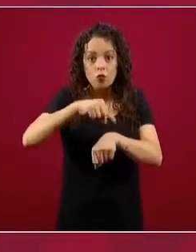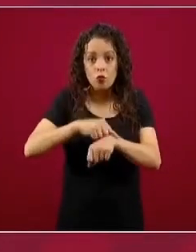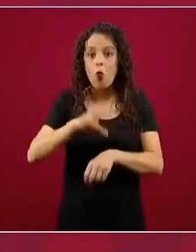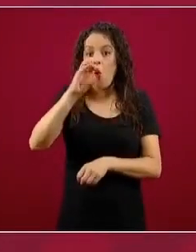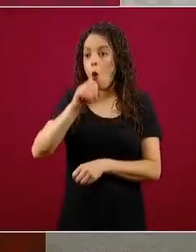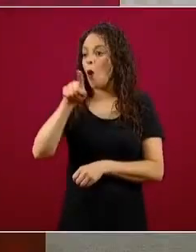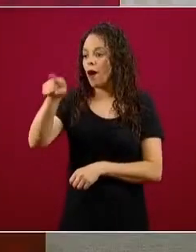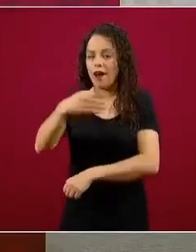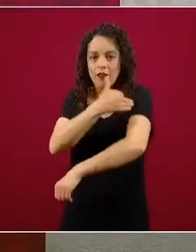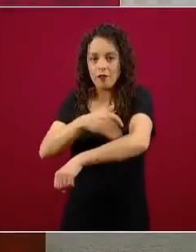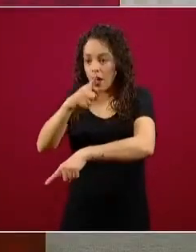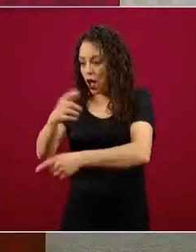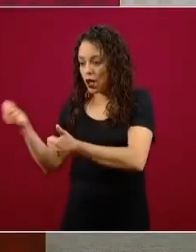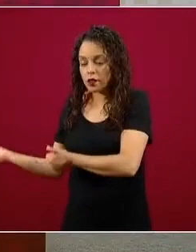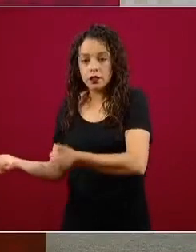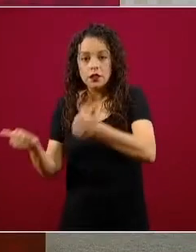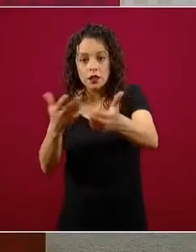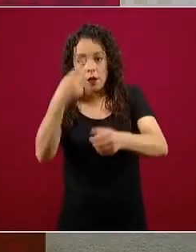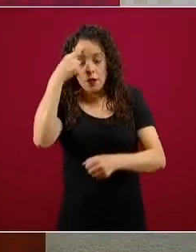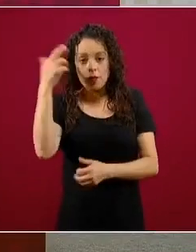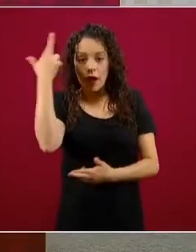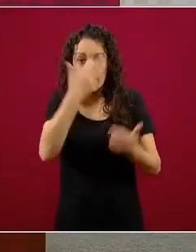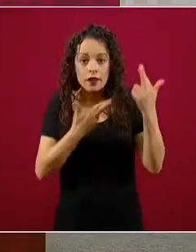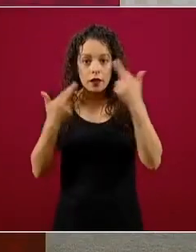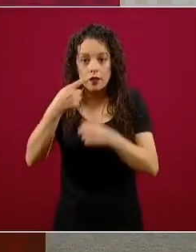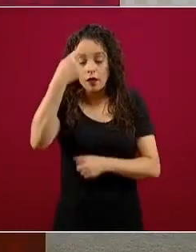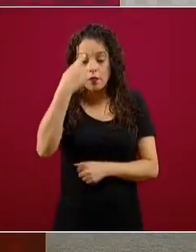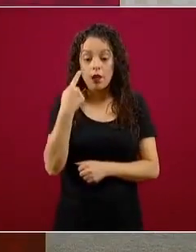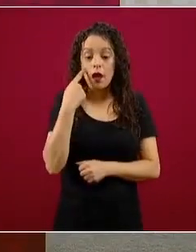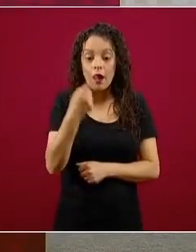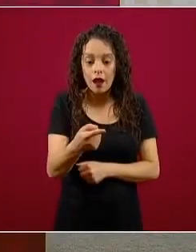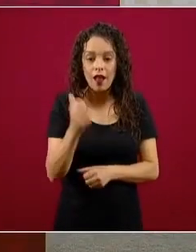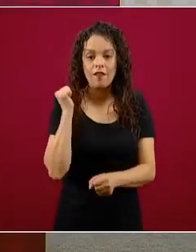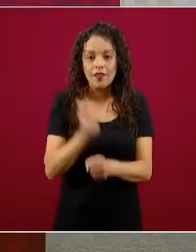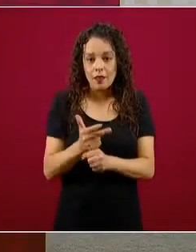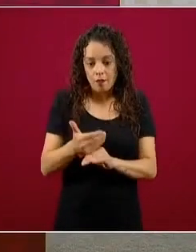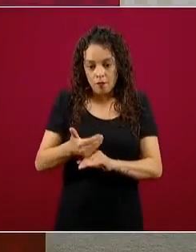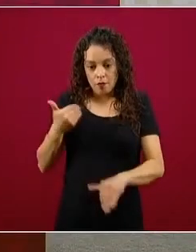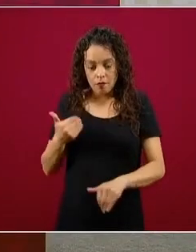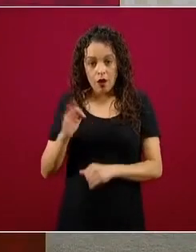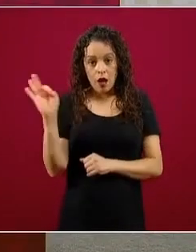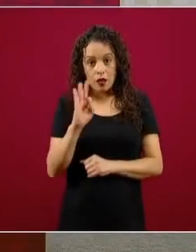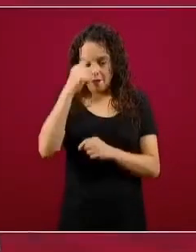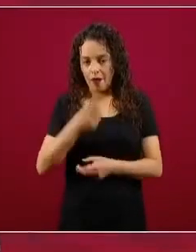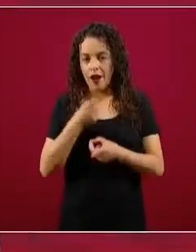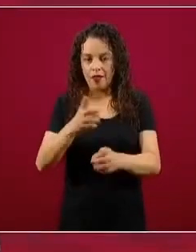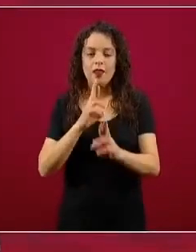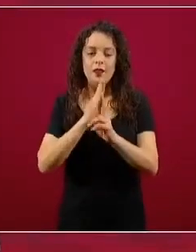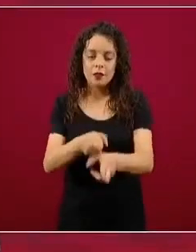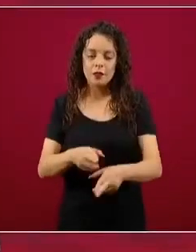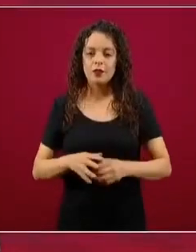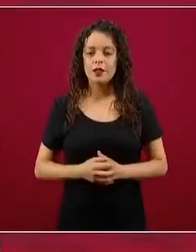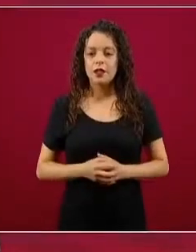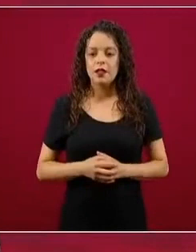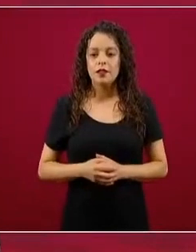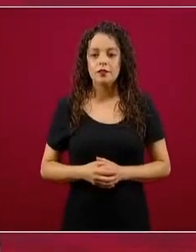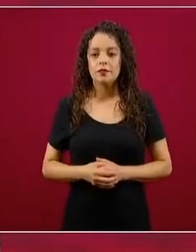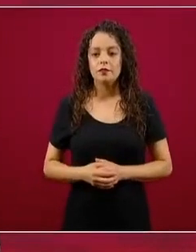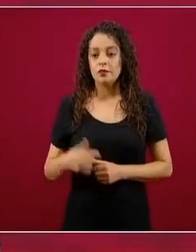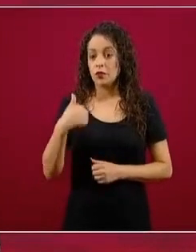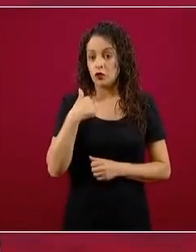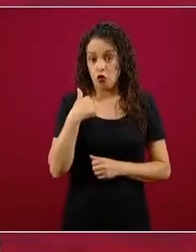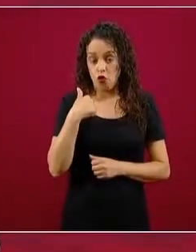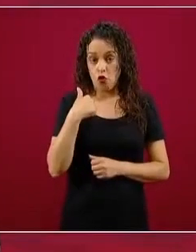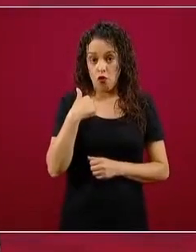evaluarse para detectar tempranamente si existe una evolución apropiada o no de la enfermedad. No conozco